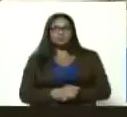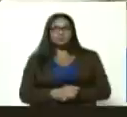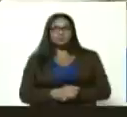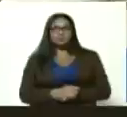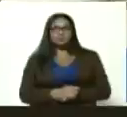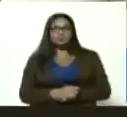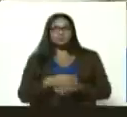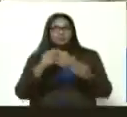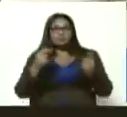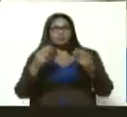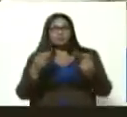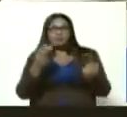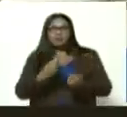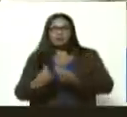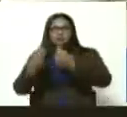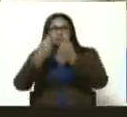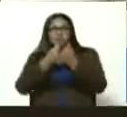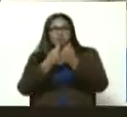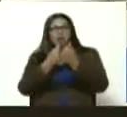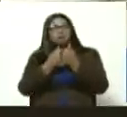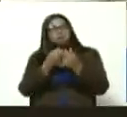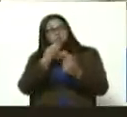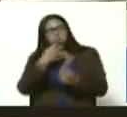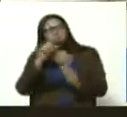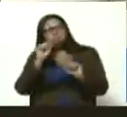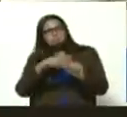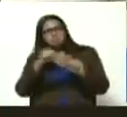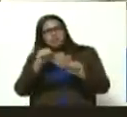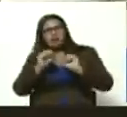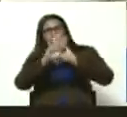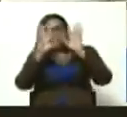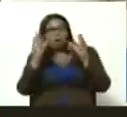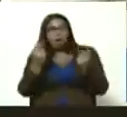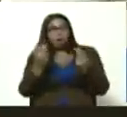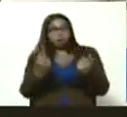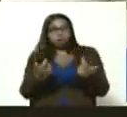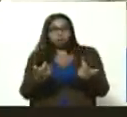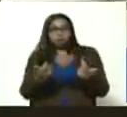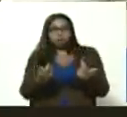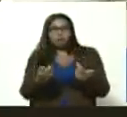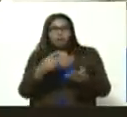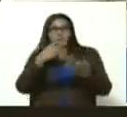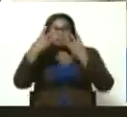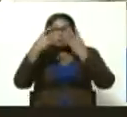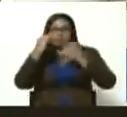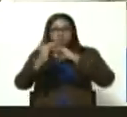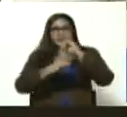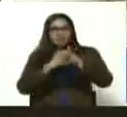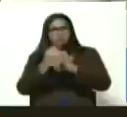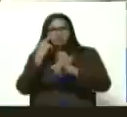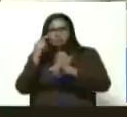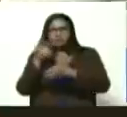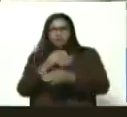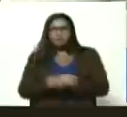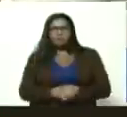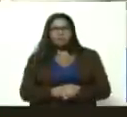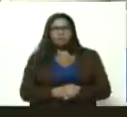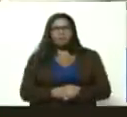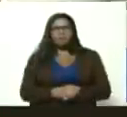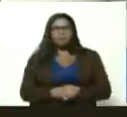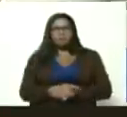reactivación económica mira sí claro que hay una reactivación económica y estas ferias internacionales tienen que